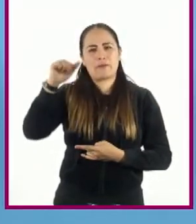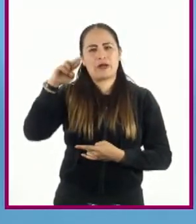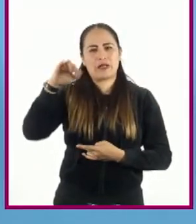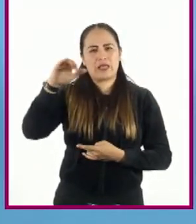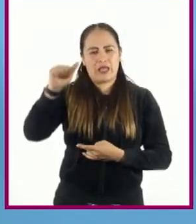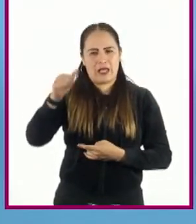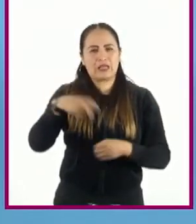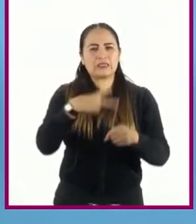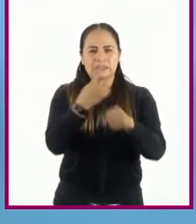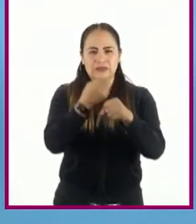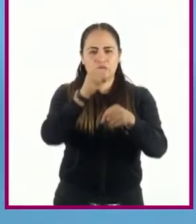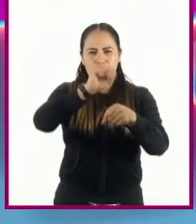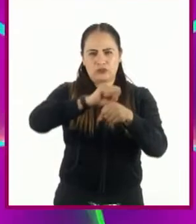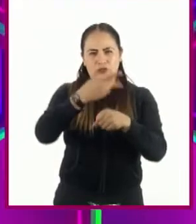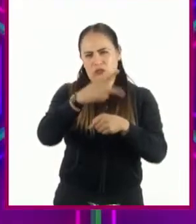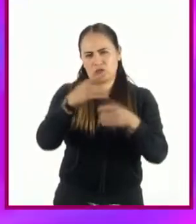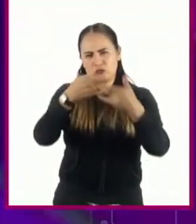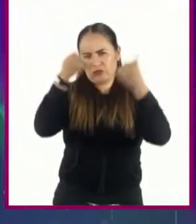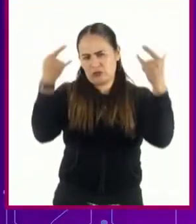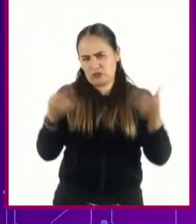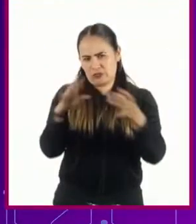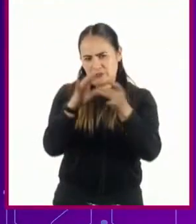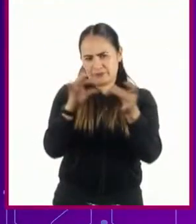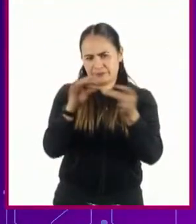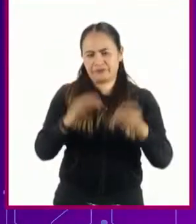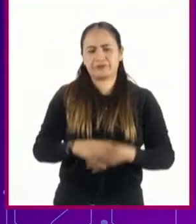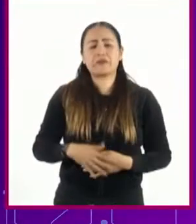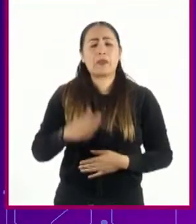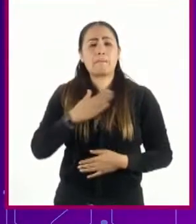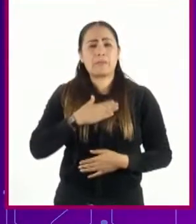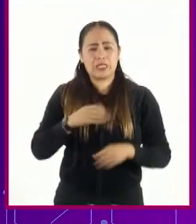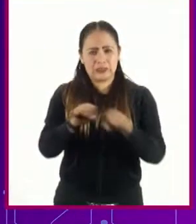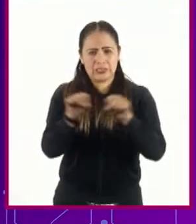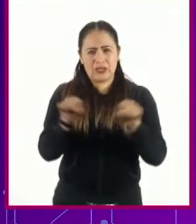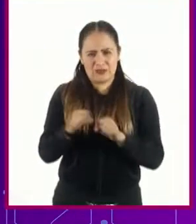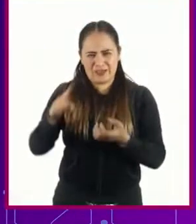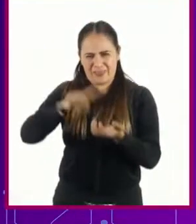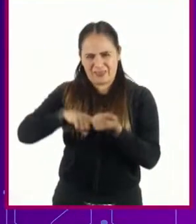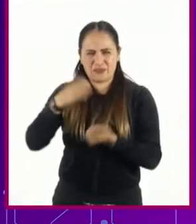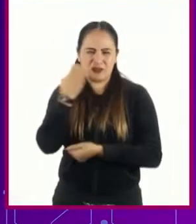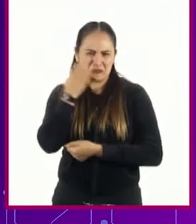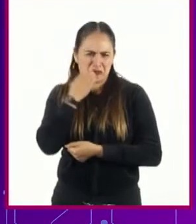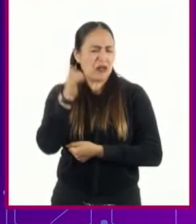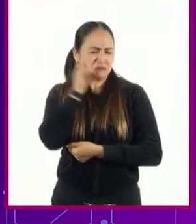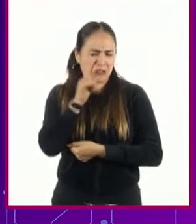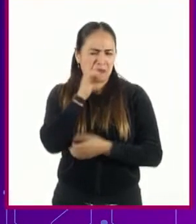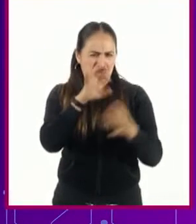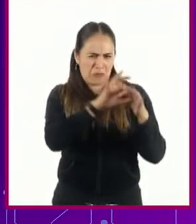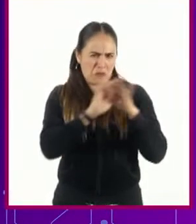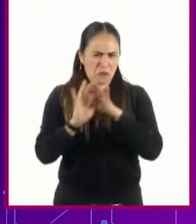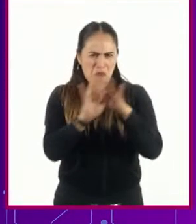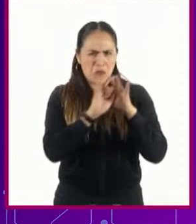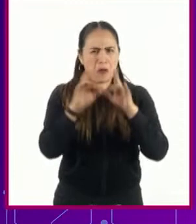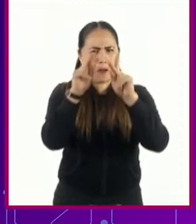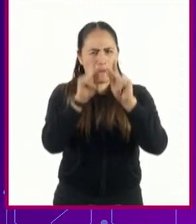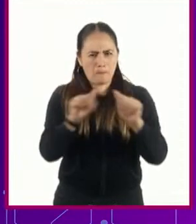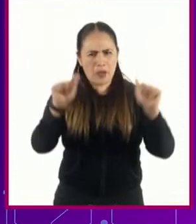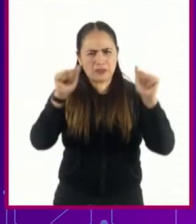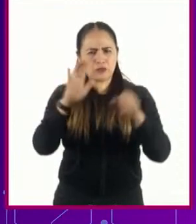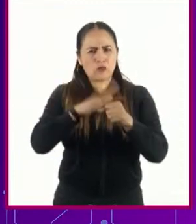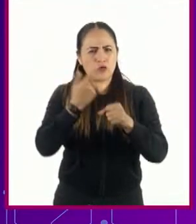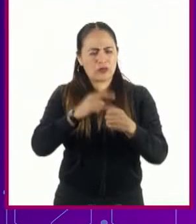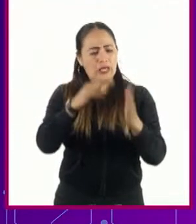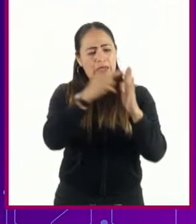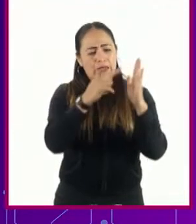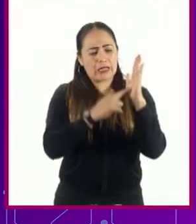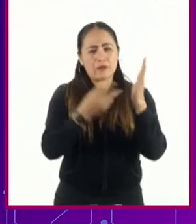nos cuenta sus experiencias. En mi salón de clases siempre hay un ambiente de paz, pues respetamos el